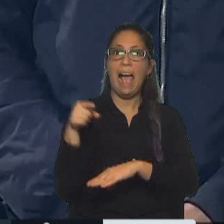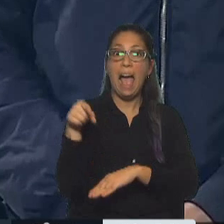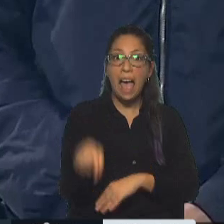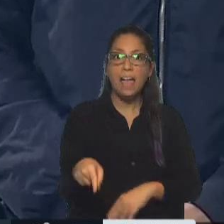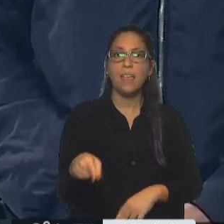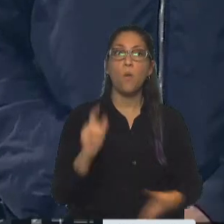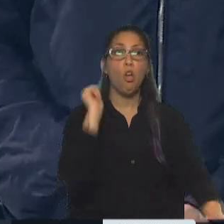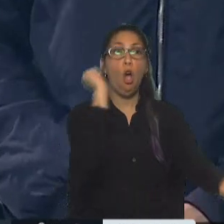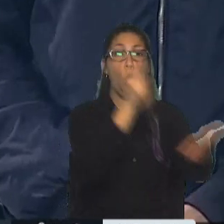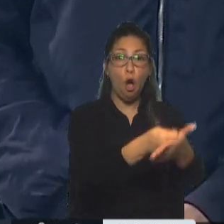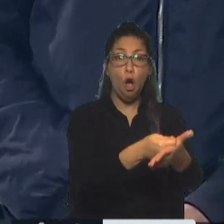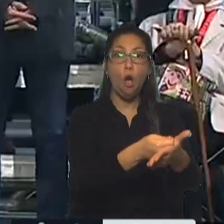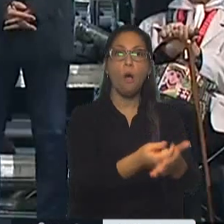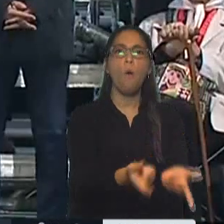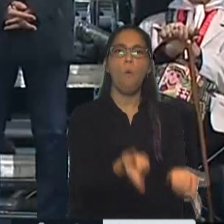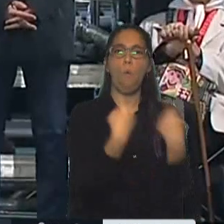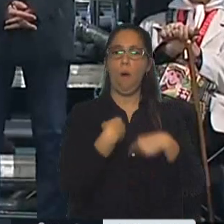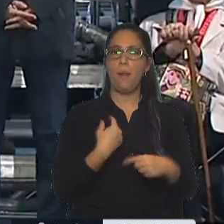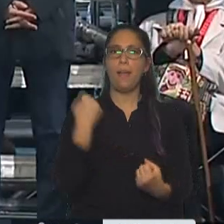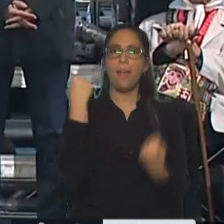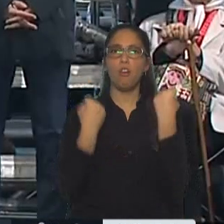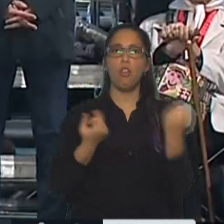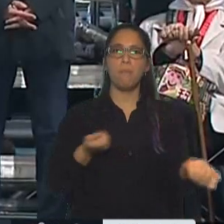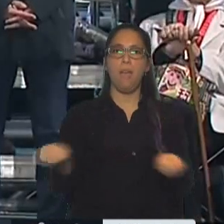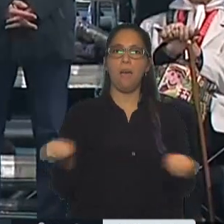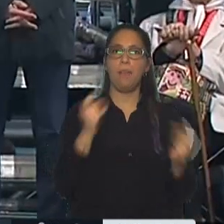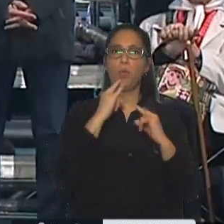recupera el timón de la economía